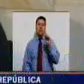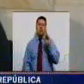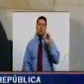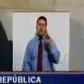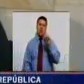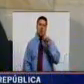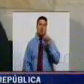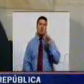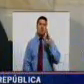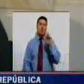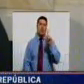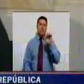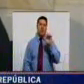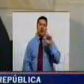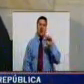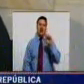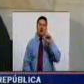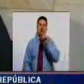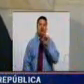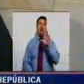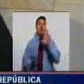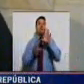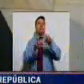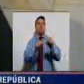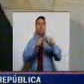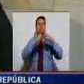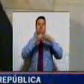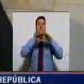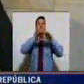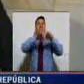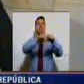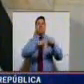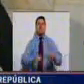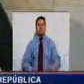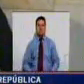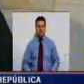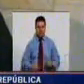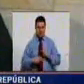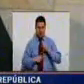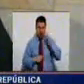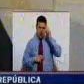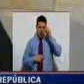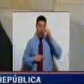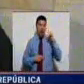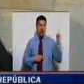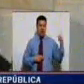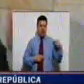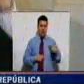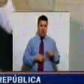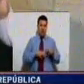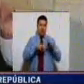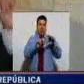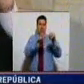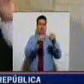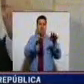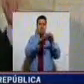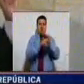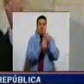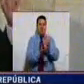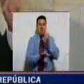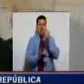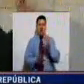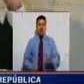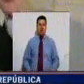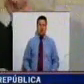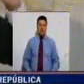y Brookfield, que fue la que al final se quedó con el asunto, creo yo, con funcionarios del gobierno nacional para defraudar el